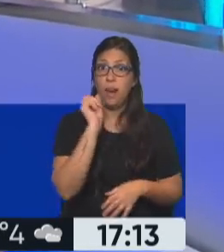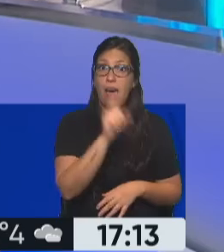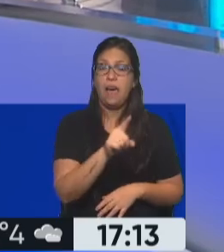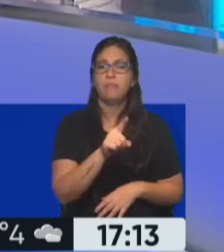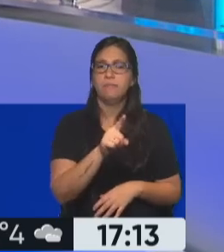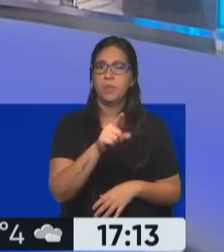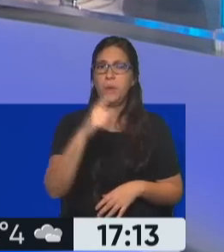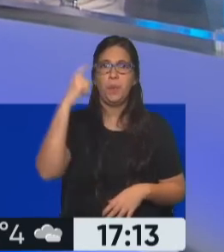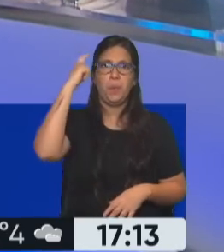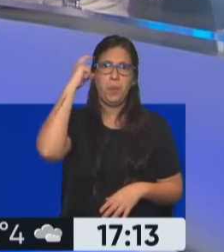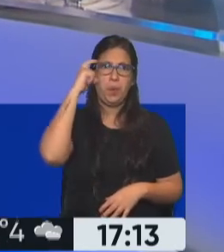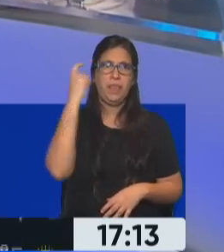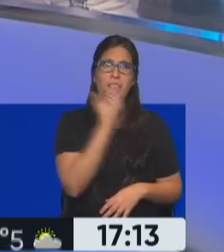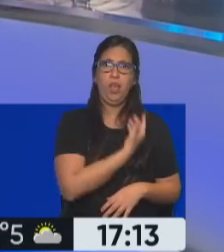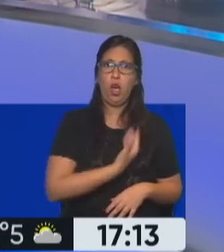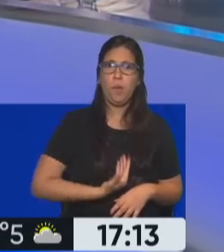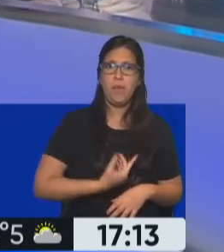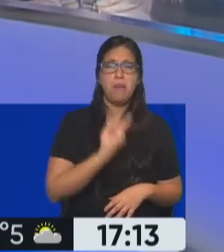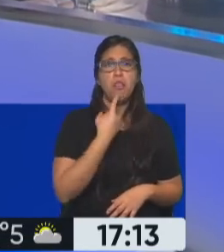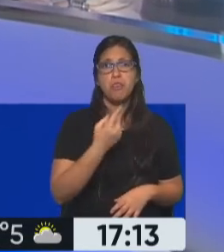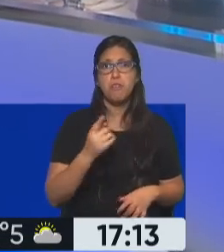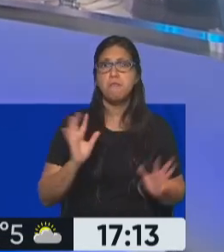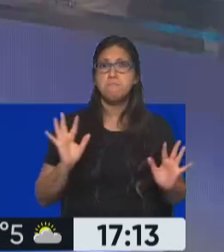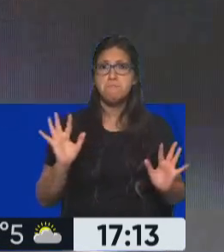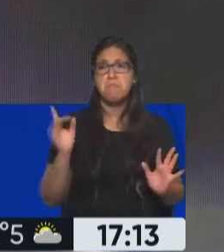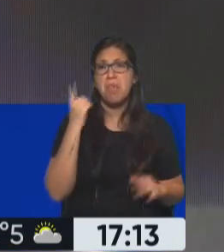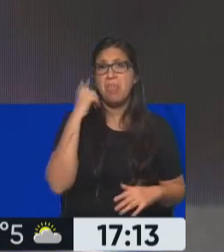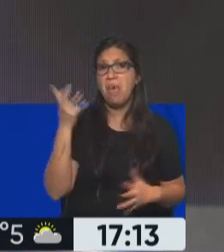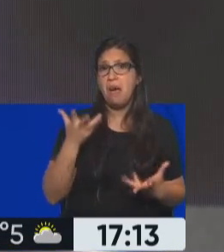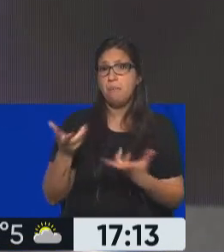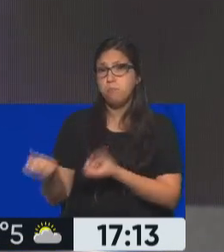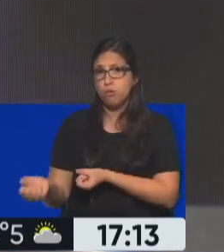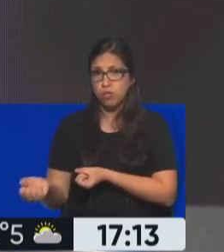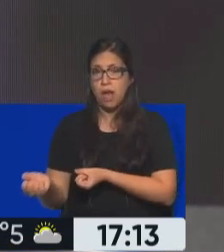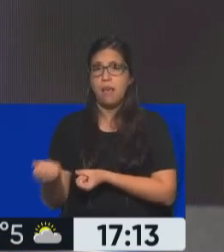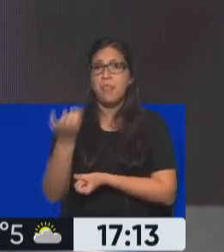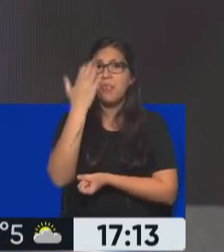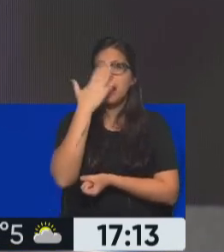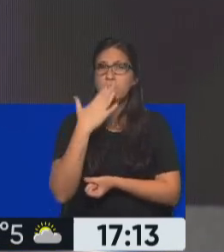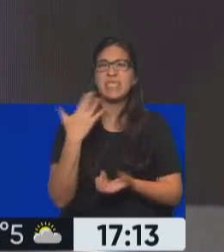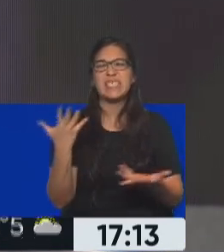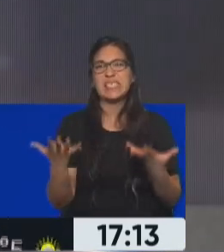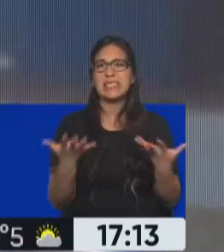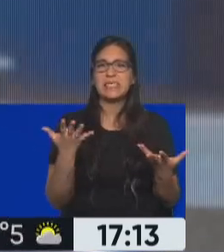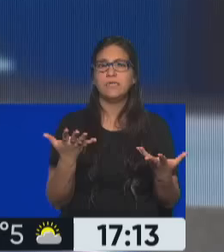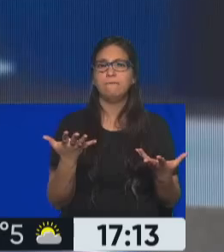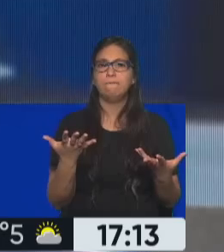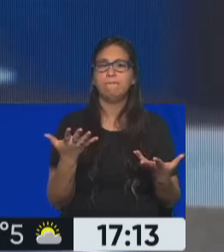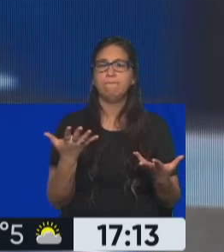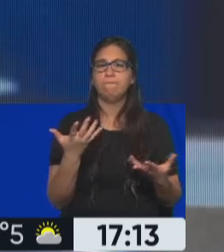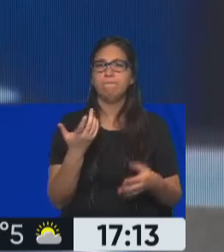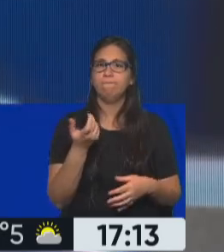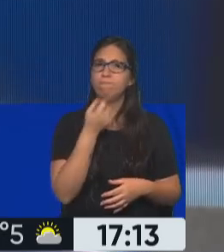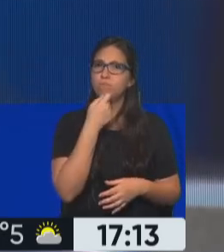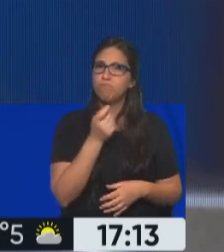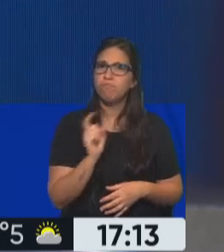de Biden, el gobierno de los Estados Unidos apoyó esta posibilidad. Luego relativizó justamente esta